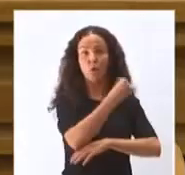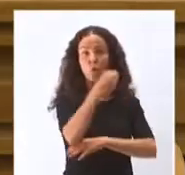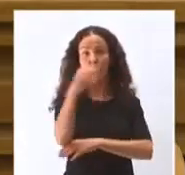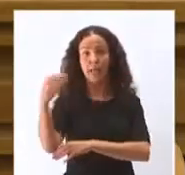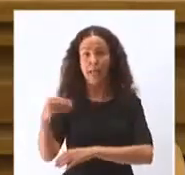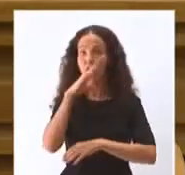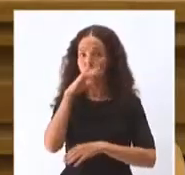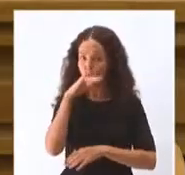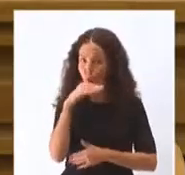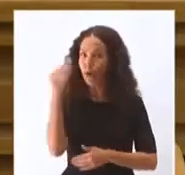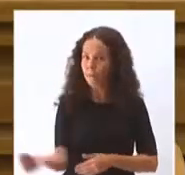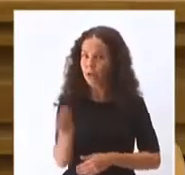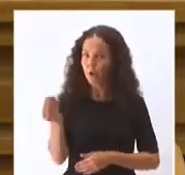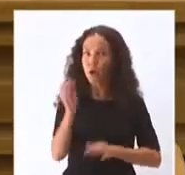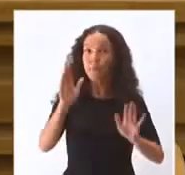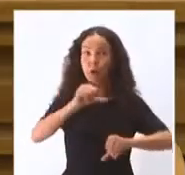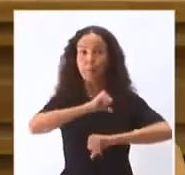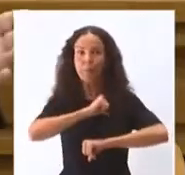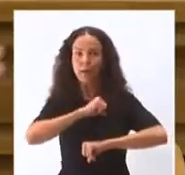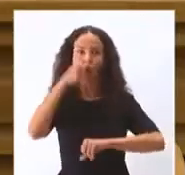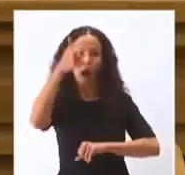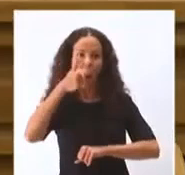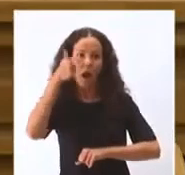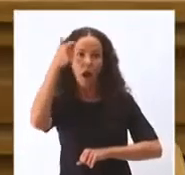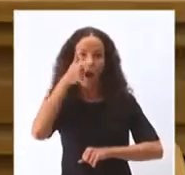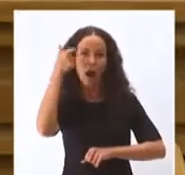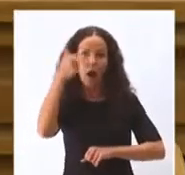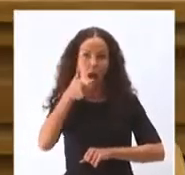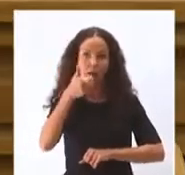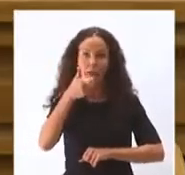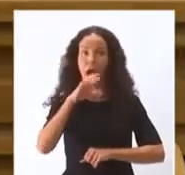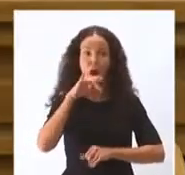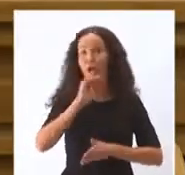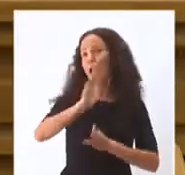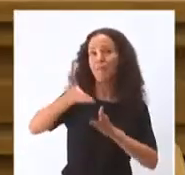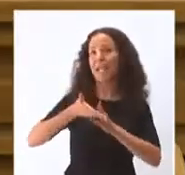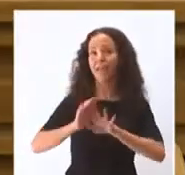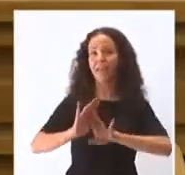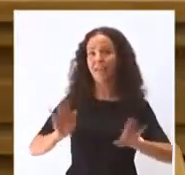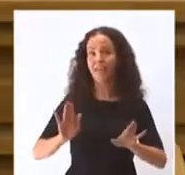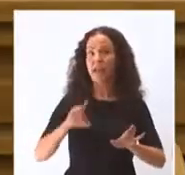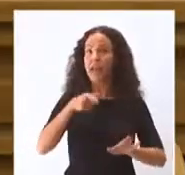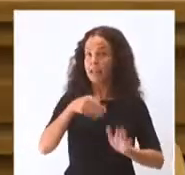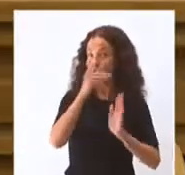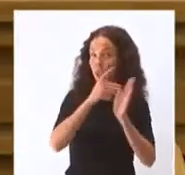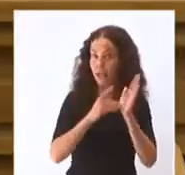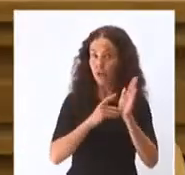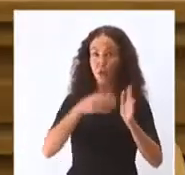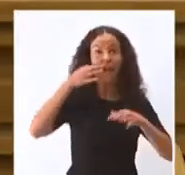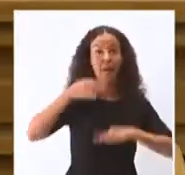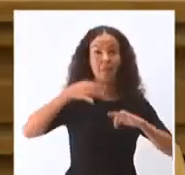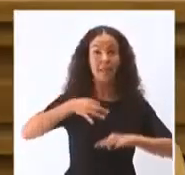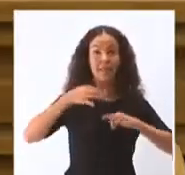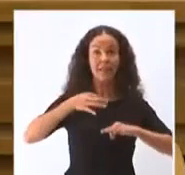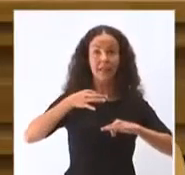y ya no digamos con el de paro de larga duración que se quedó le hemos dejado literalmente a la mitad estos datos son los que realmente tienen que ver con la